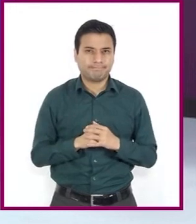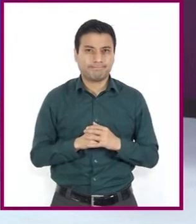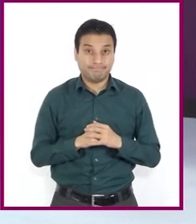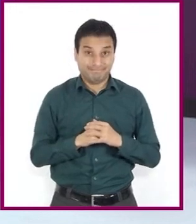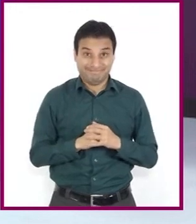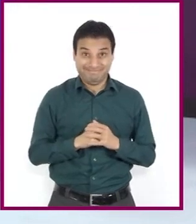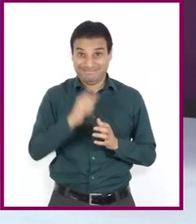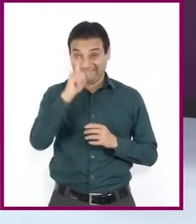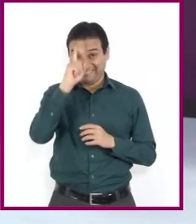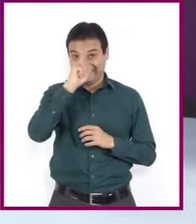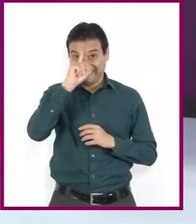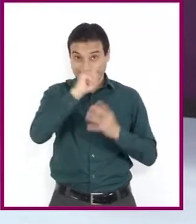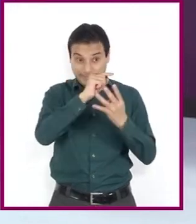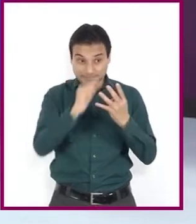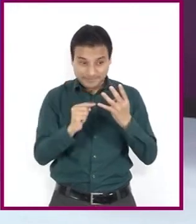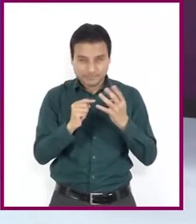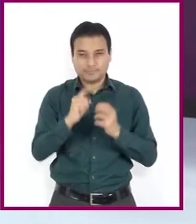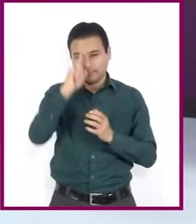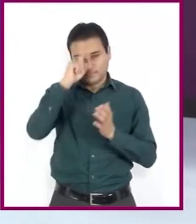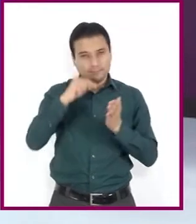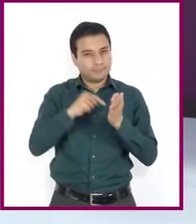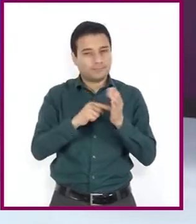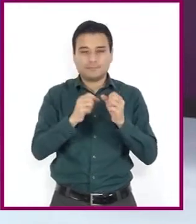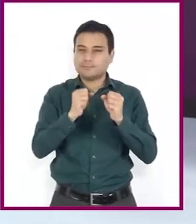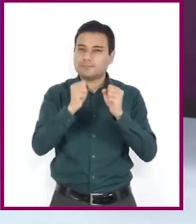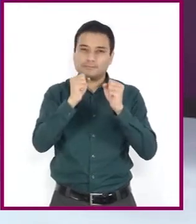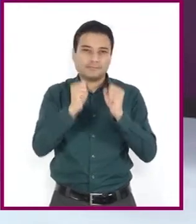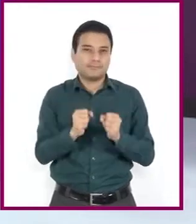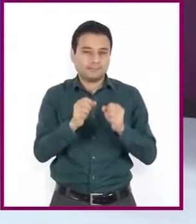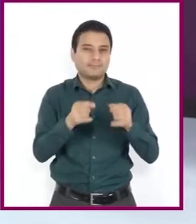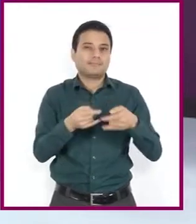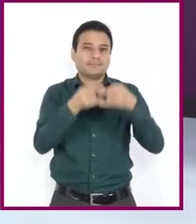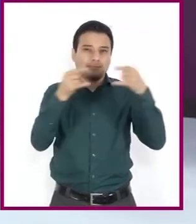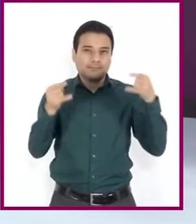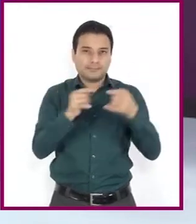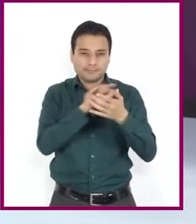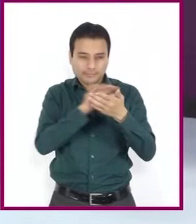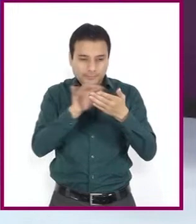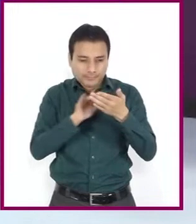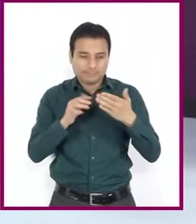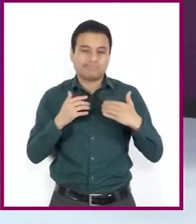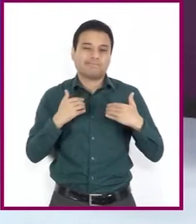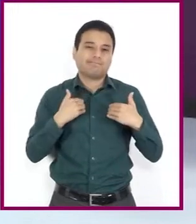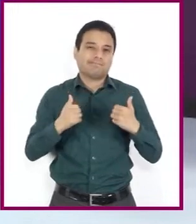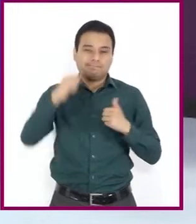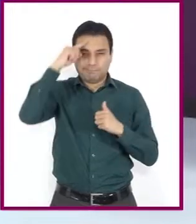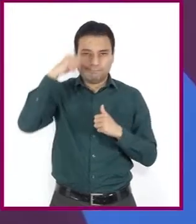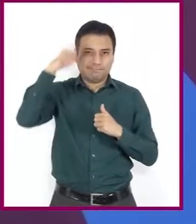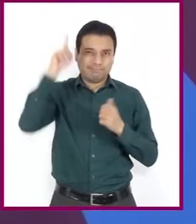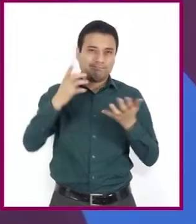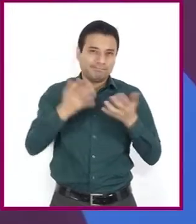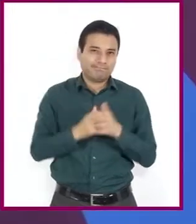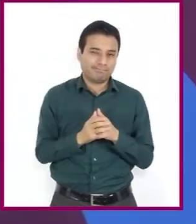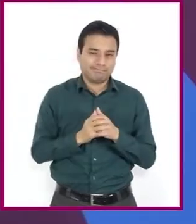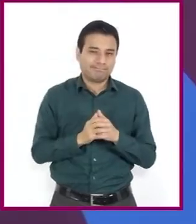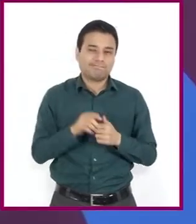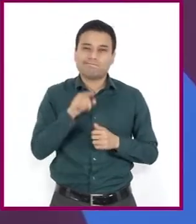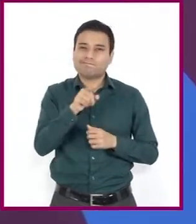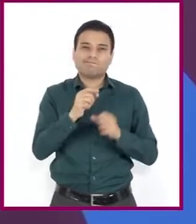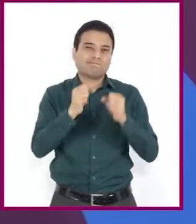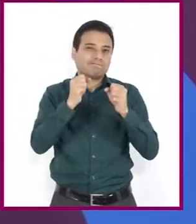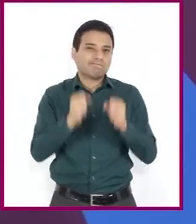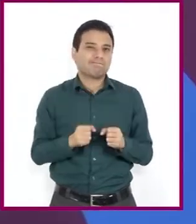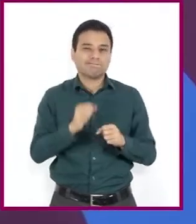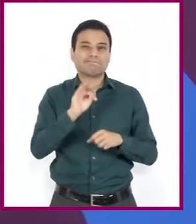siguen estas estrategias, les será más fácil entender aquello que lean y eso les permitirá identificar